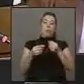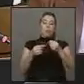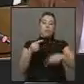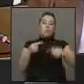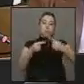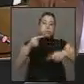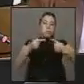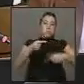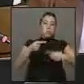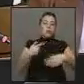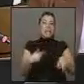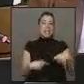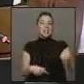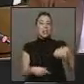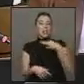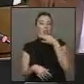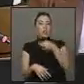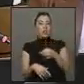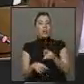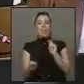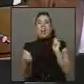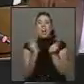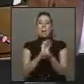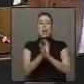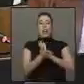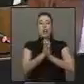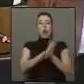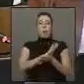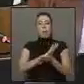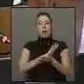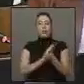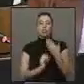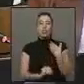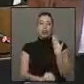ya hay amenazas de los mismos senadores que han dicho que lo van a dar vuelta entero. Entonces